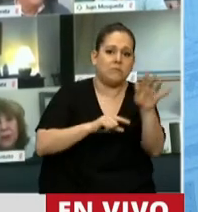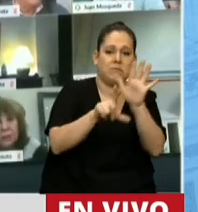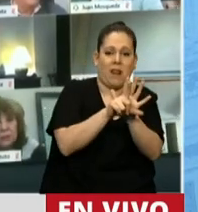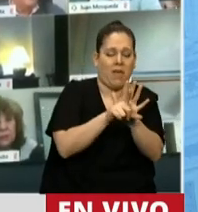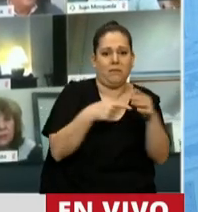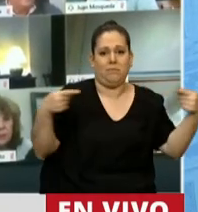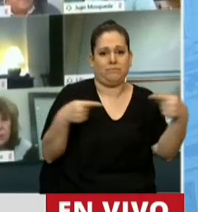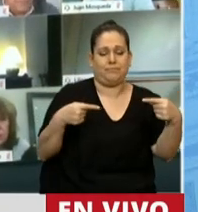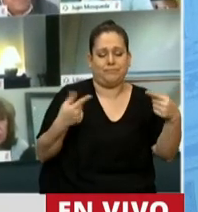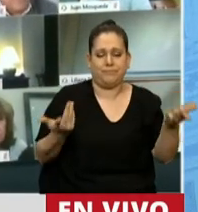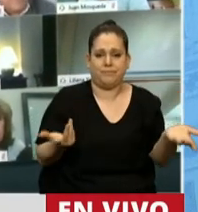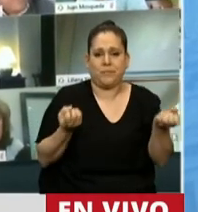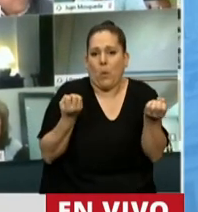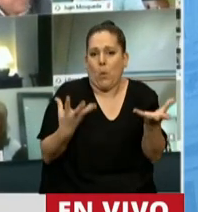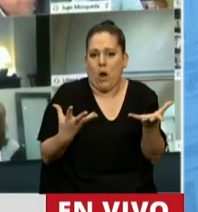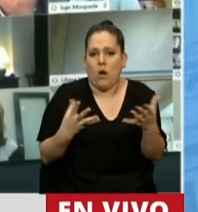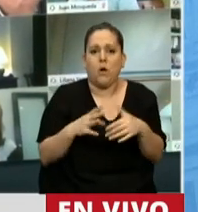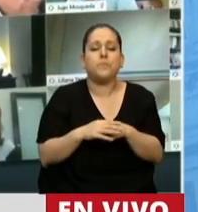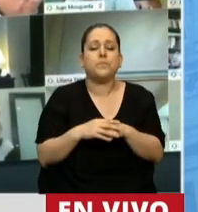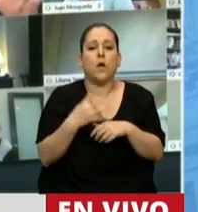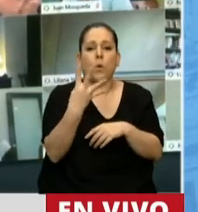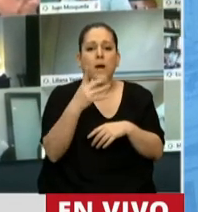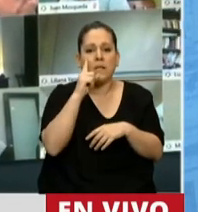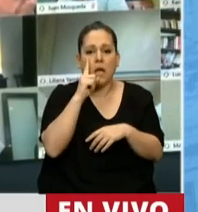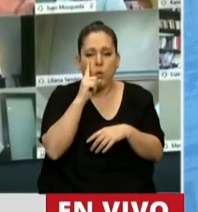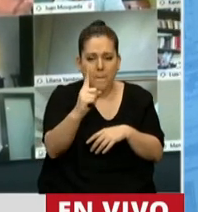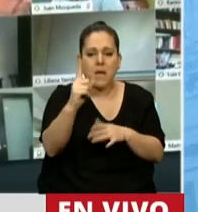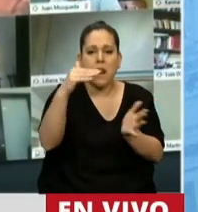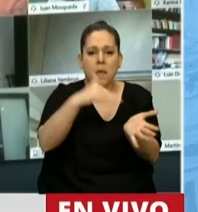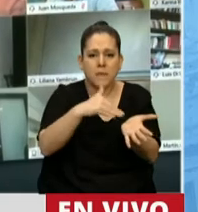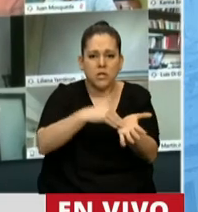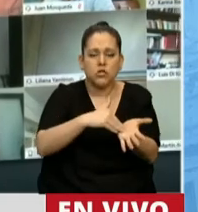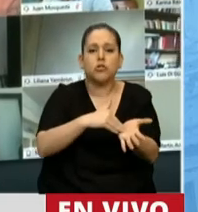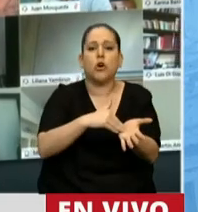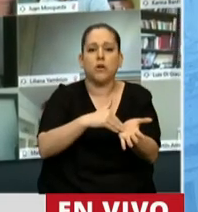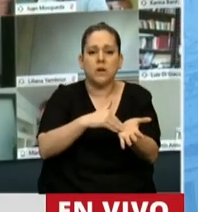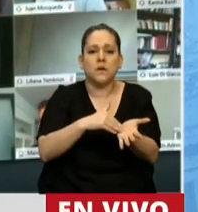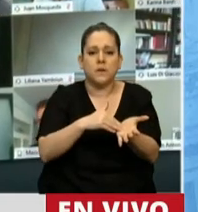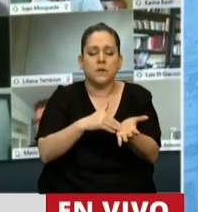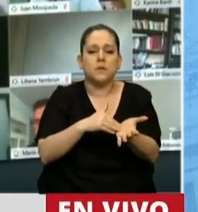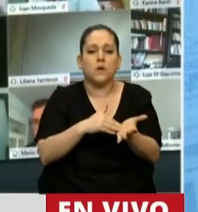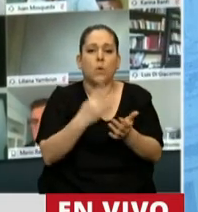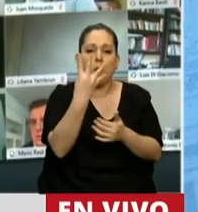es. Bueno, de estos 41.000 millones que se van a